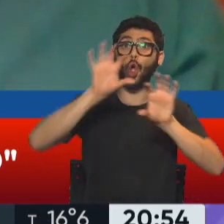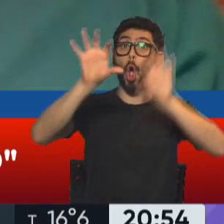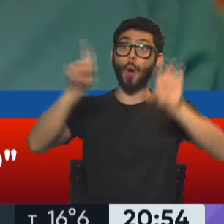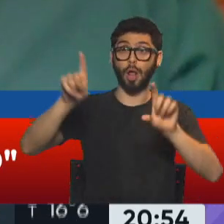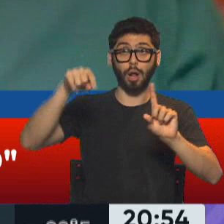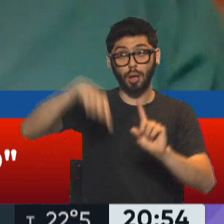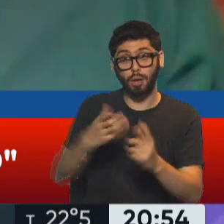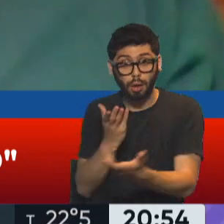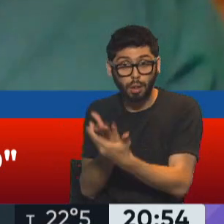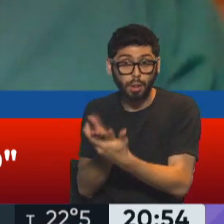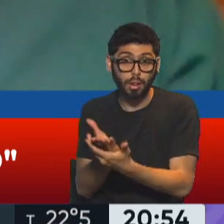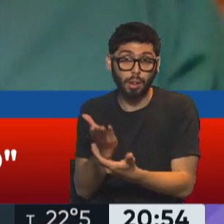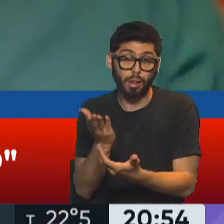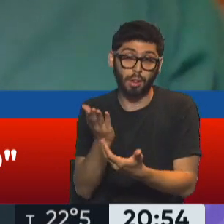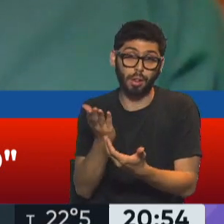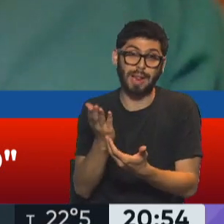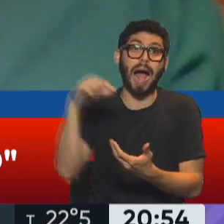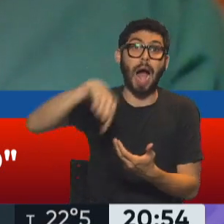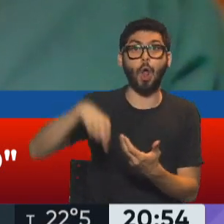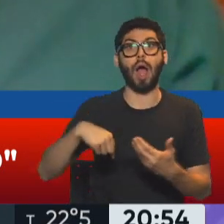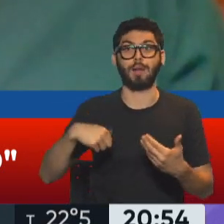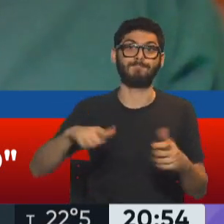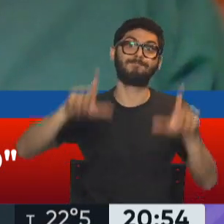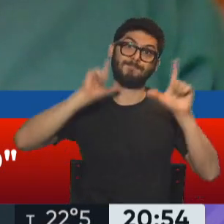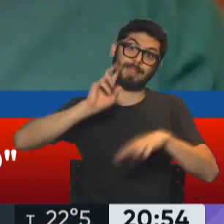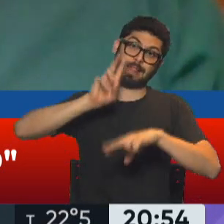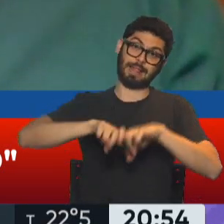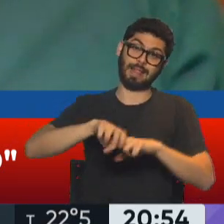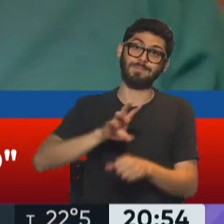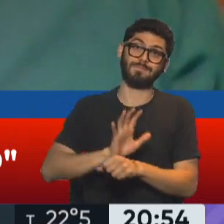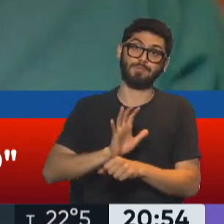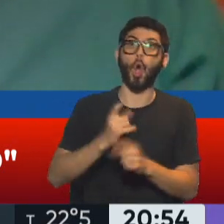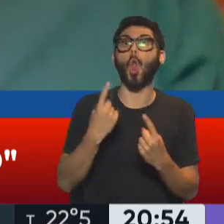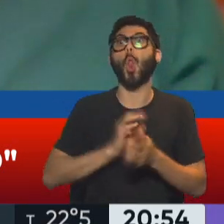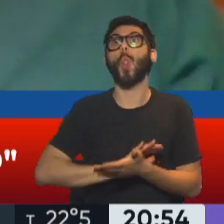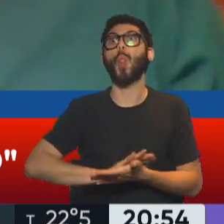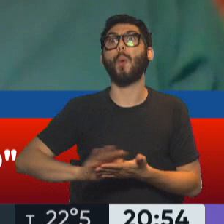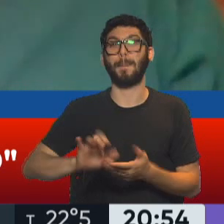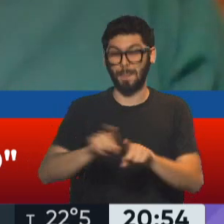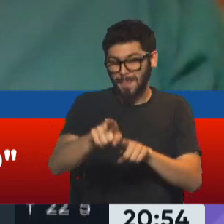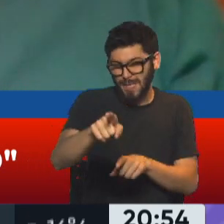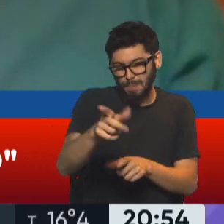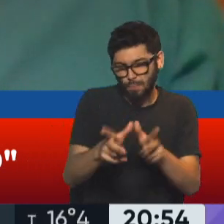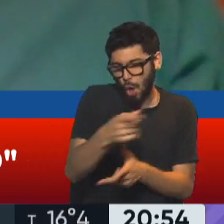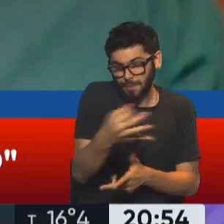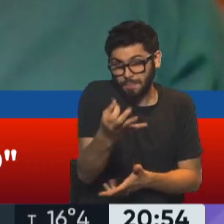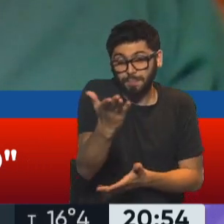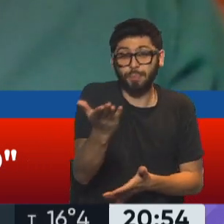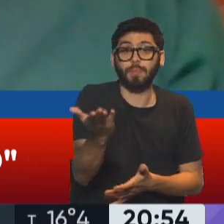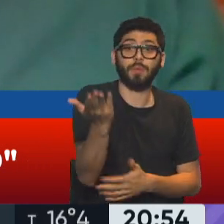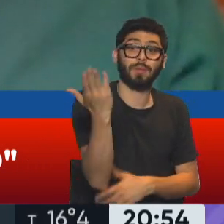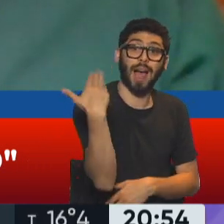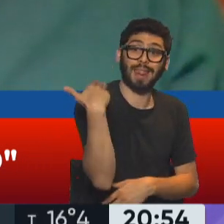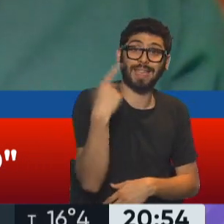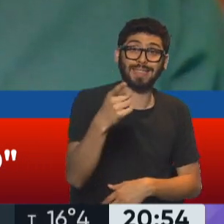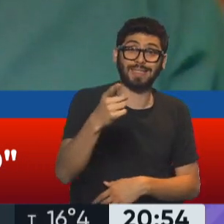pidiendo. Ahora aparecen, por supuesto, de acuerdo con esta novedad, pero como vos decís, cuando se tomó